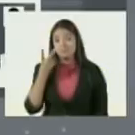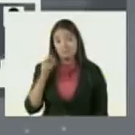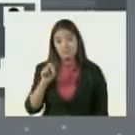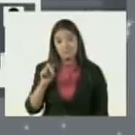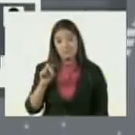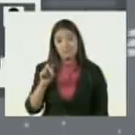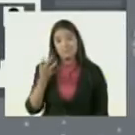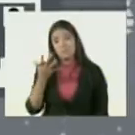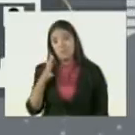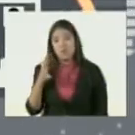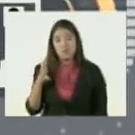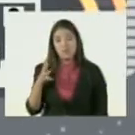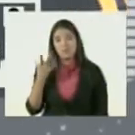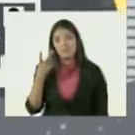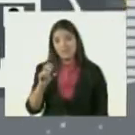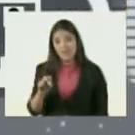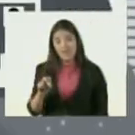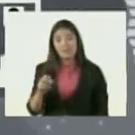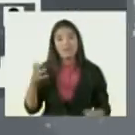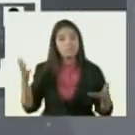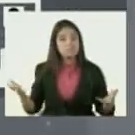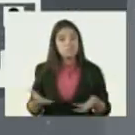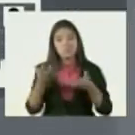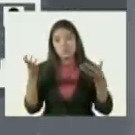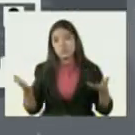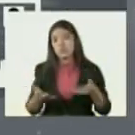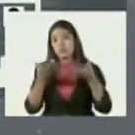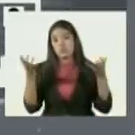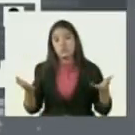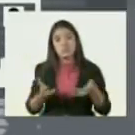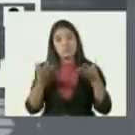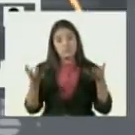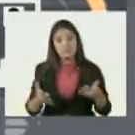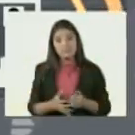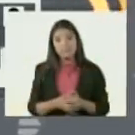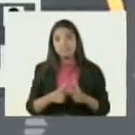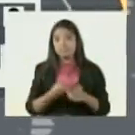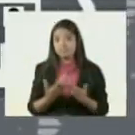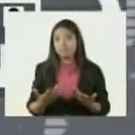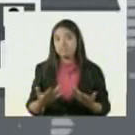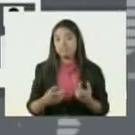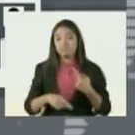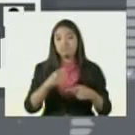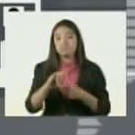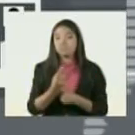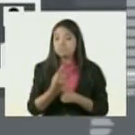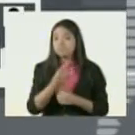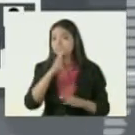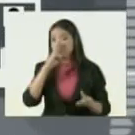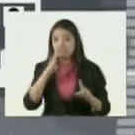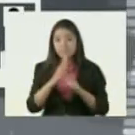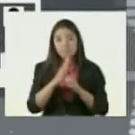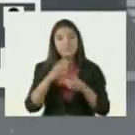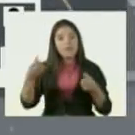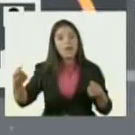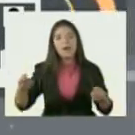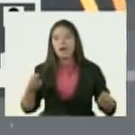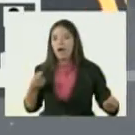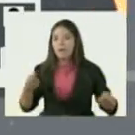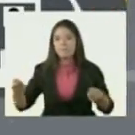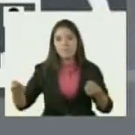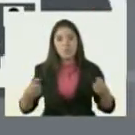30 almacenes incendiaron. Y eso tuvo un efecto directo, camiones de la